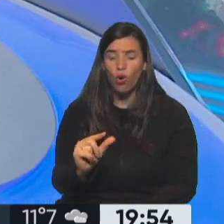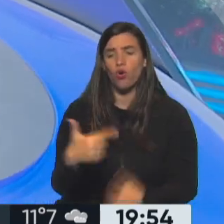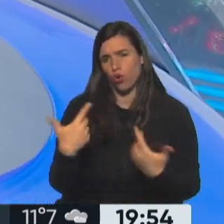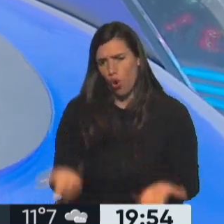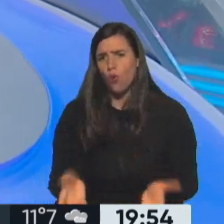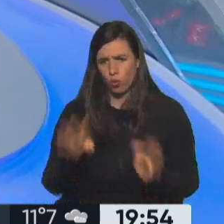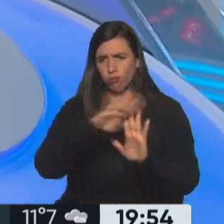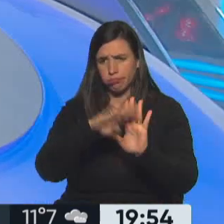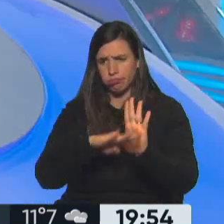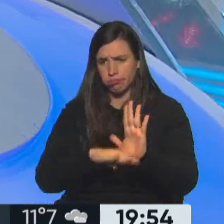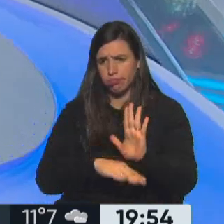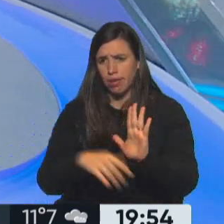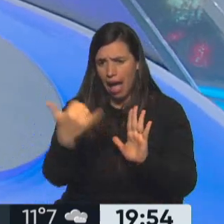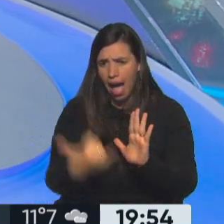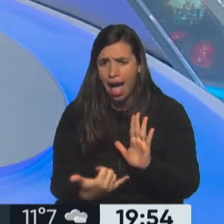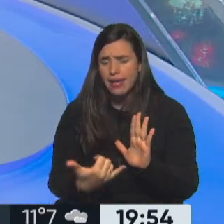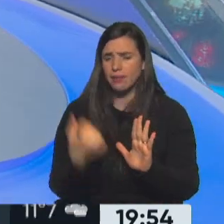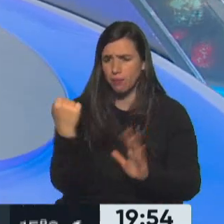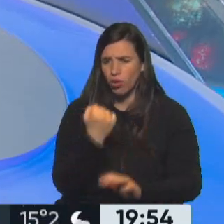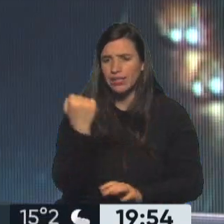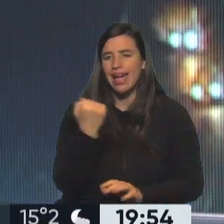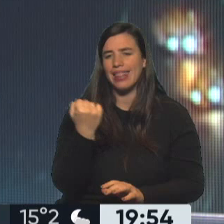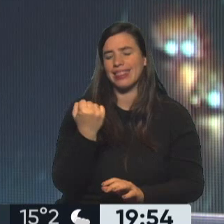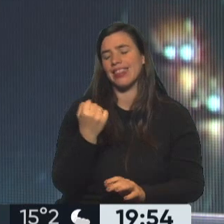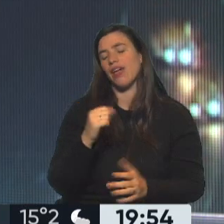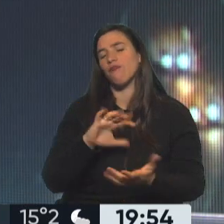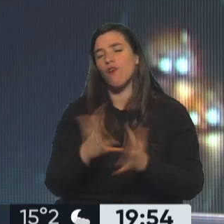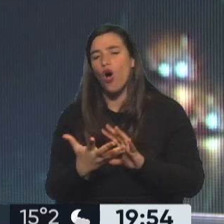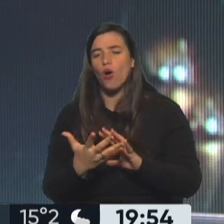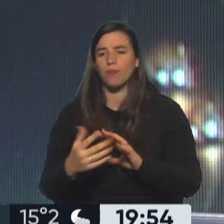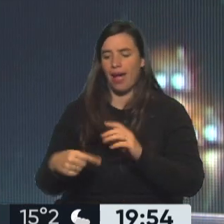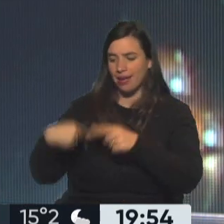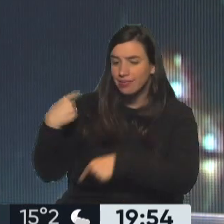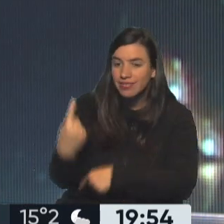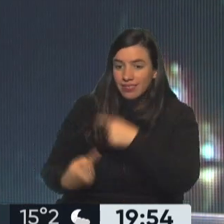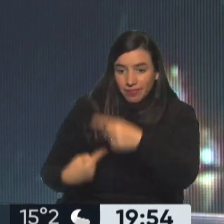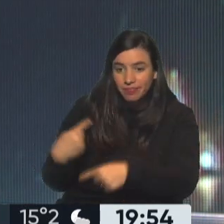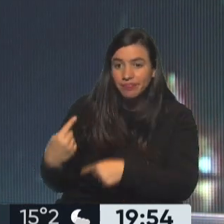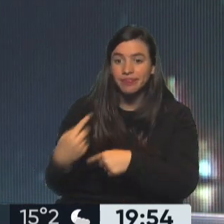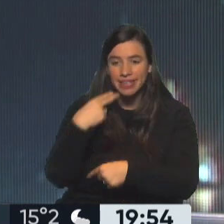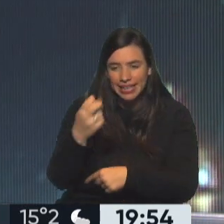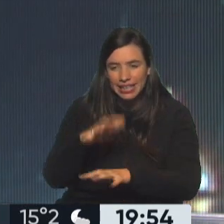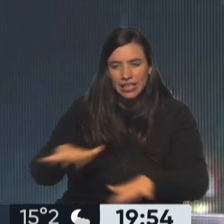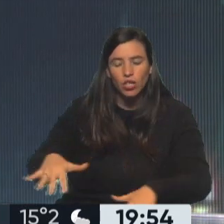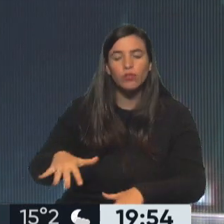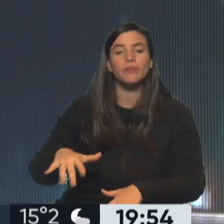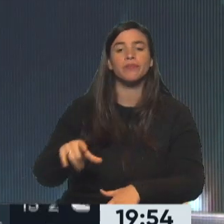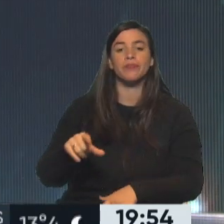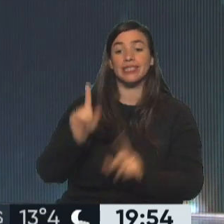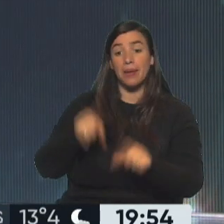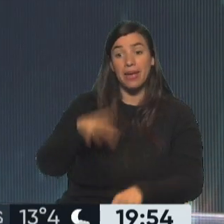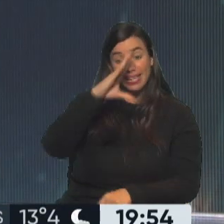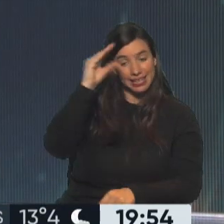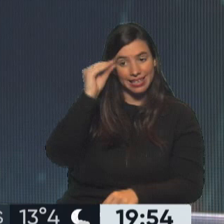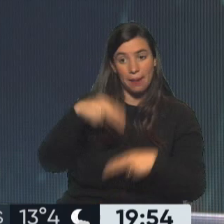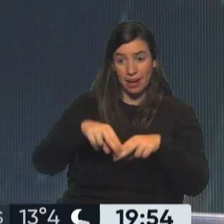esquema, es muy importante, sobre todo en términos generacionales, parte de los hijos de la generación diezmada. Y Cristina, recordemos que en Plaza de Mayo dijo